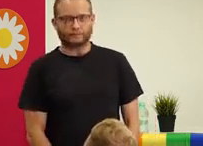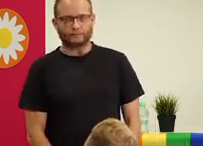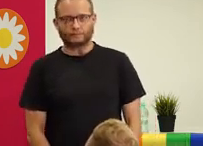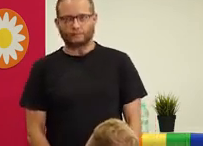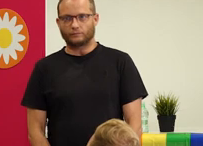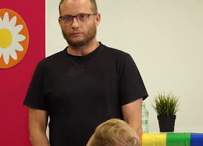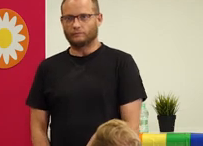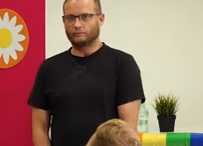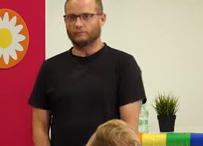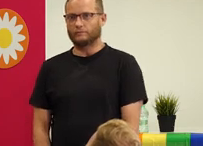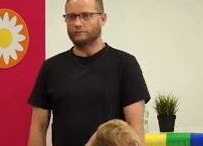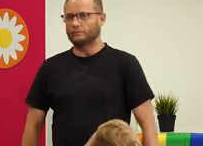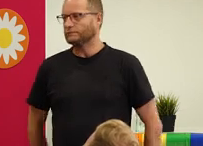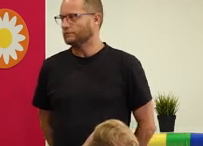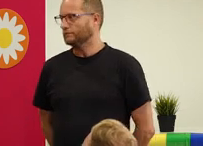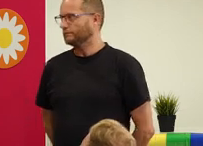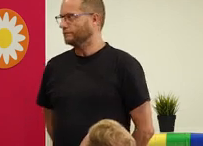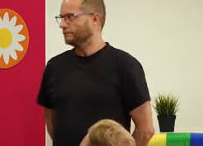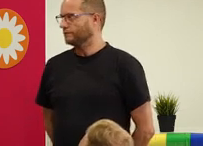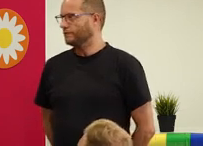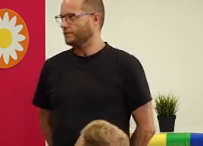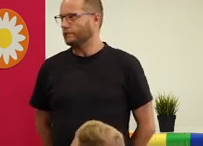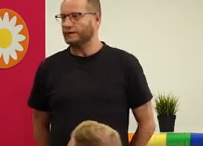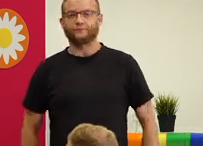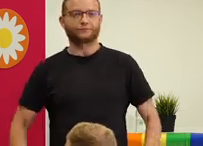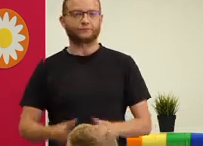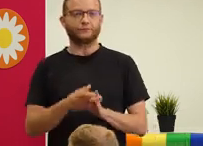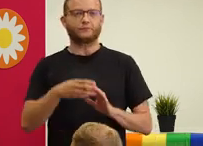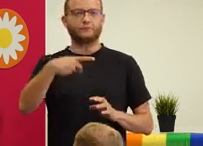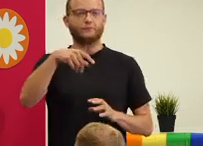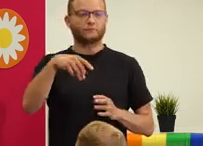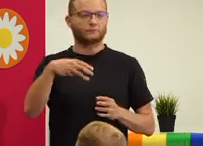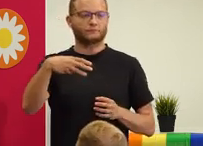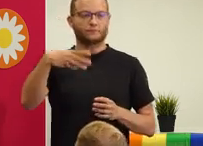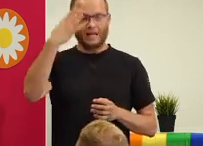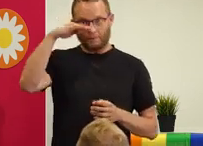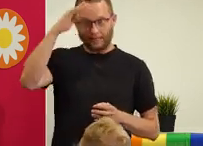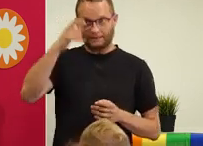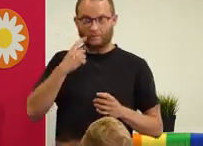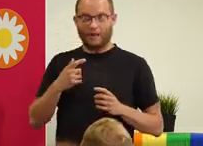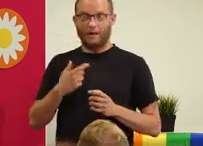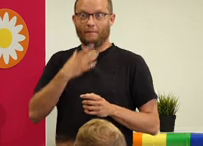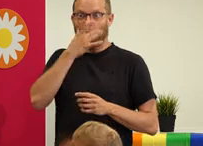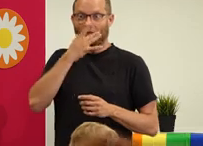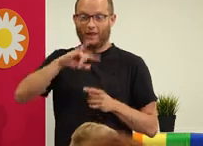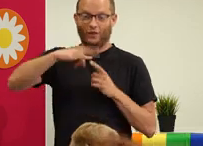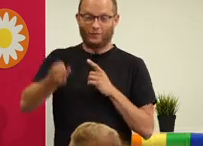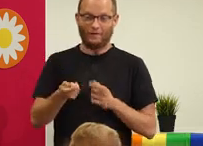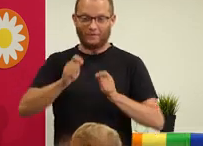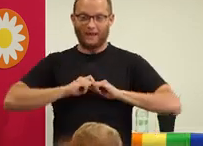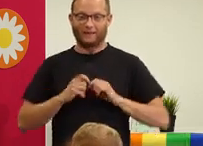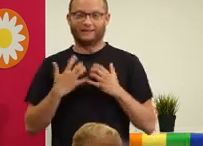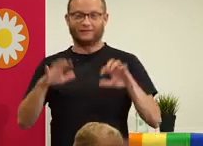Es que... A mí que Marlaska sea gay me da casi más vergüenza que orgullo, ¿sabes? O sea, eso es una